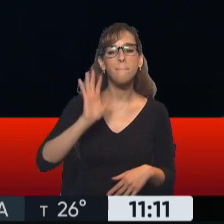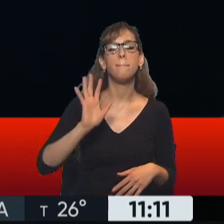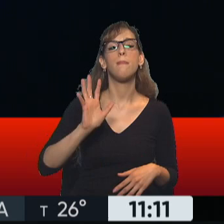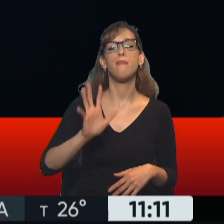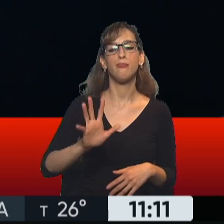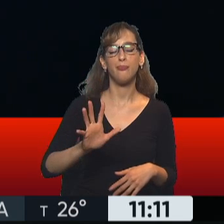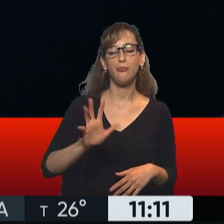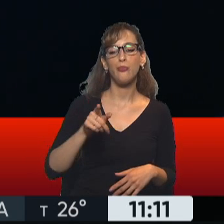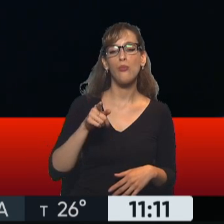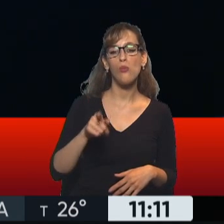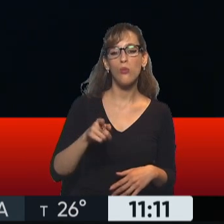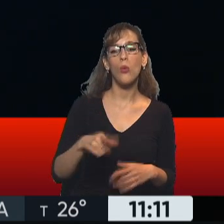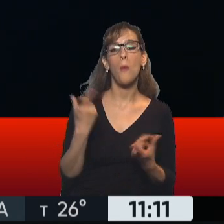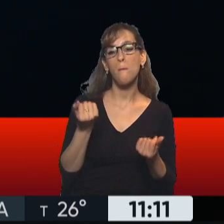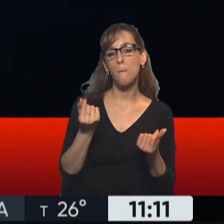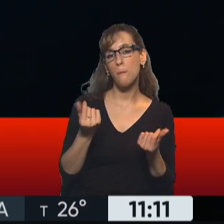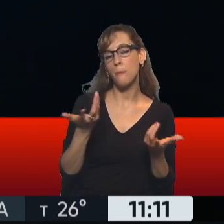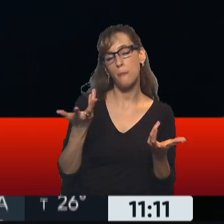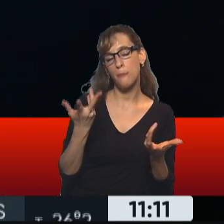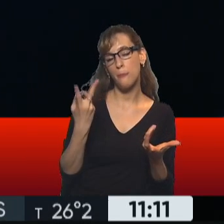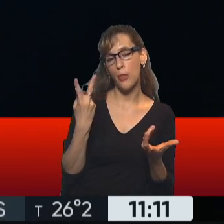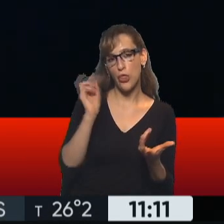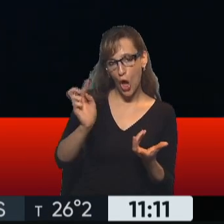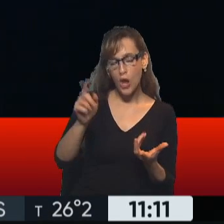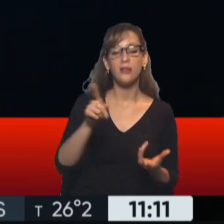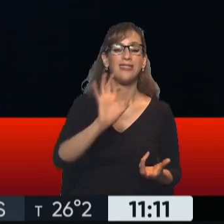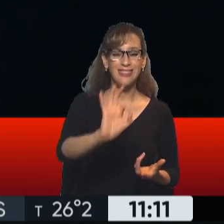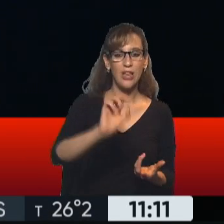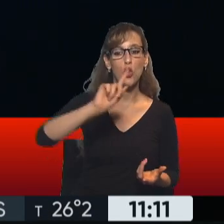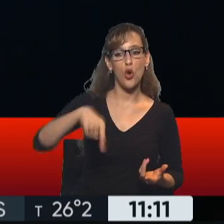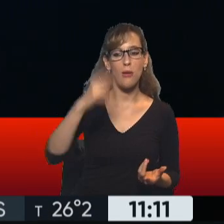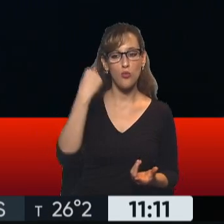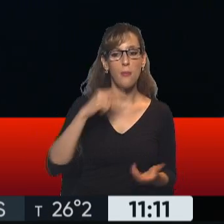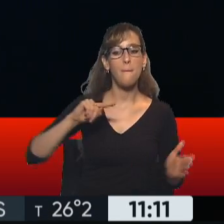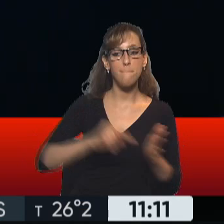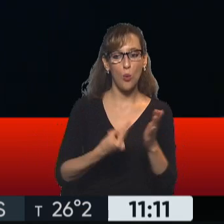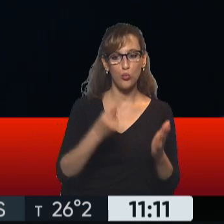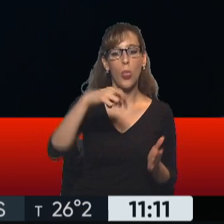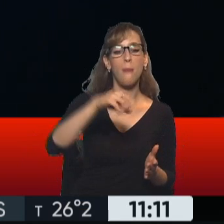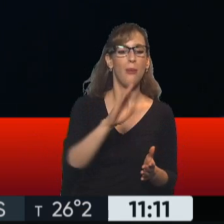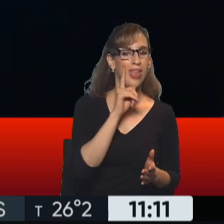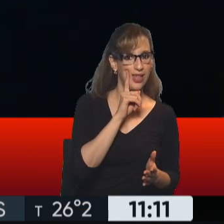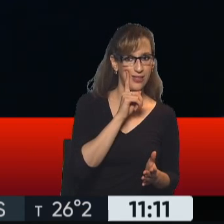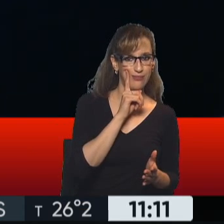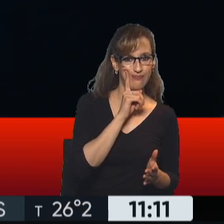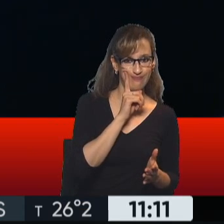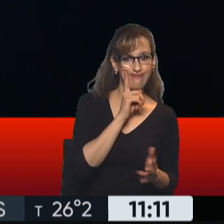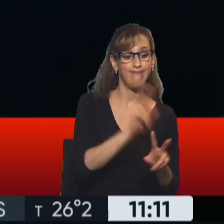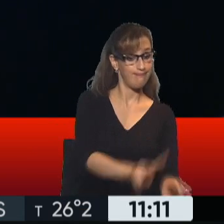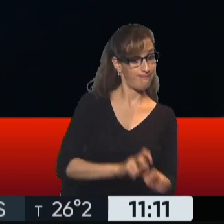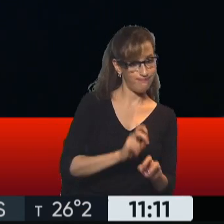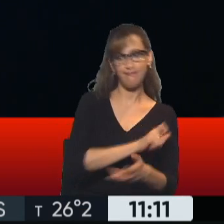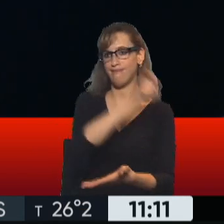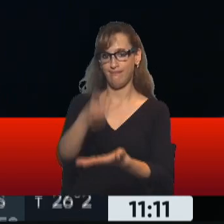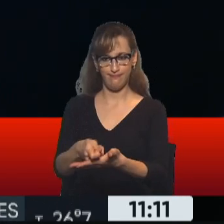oficial en moneda extranjera, es alrededor de 0,9 puntos del producto, pero hay que ver acreedor por